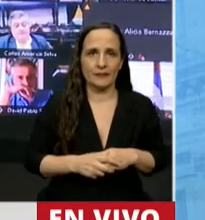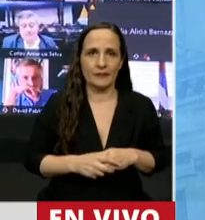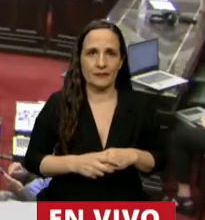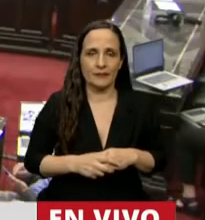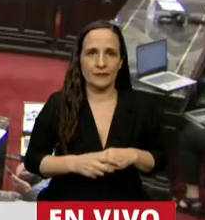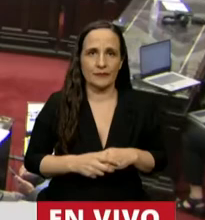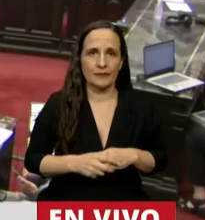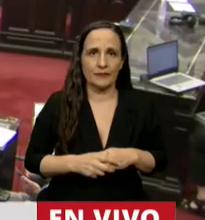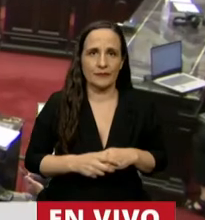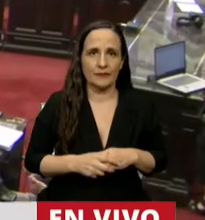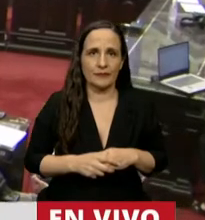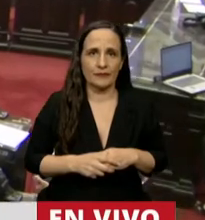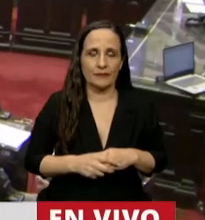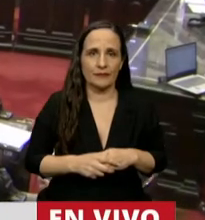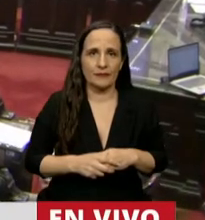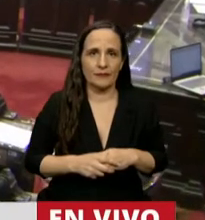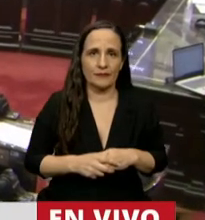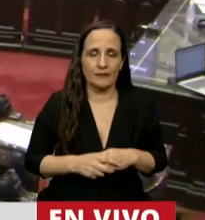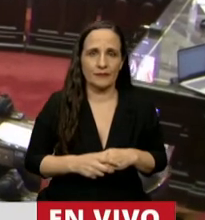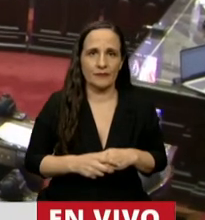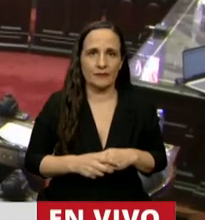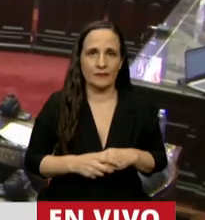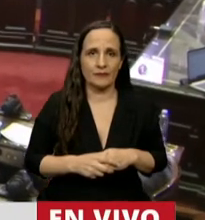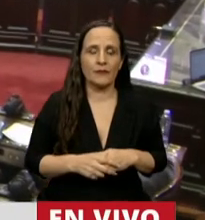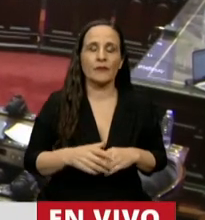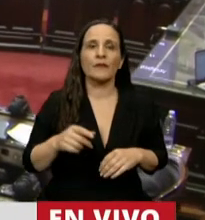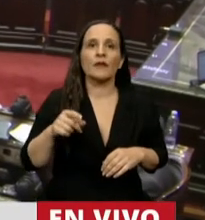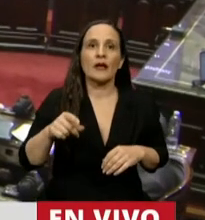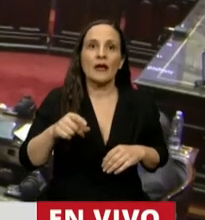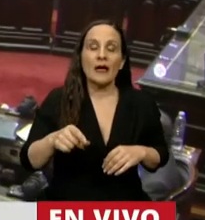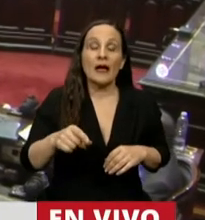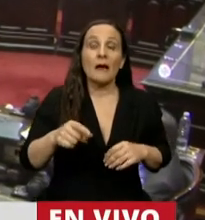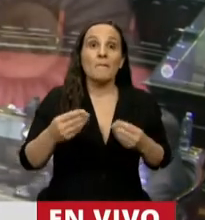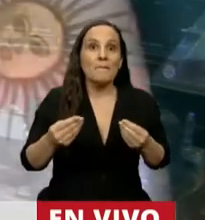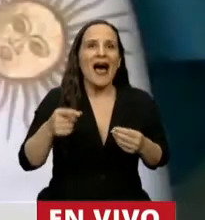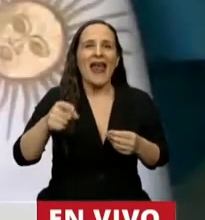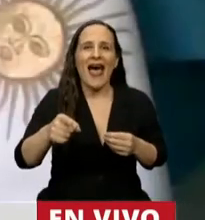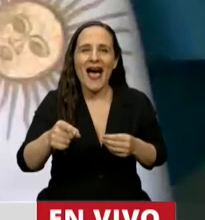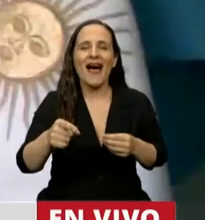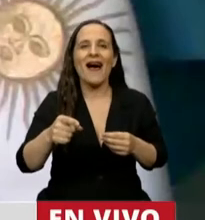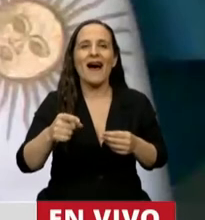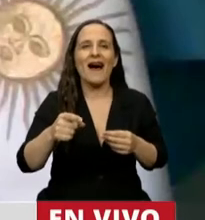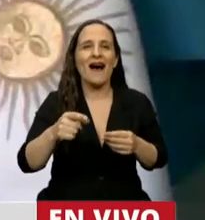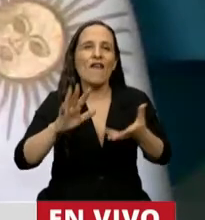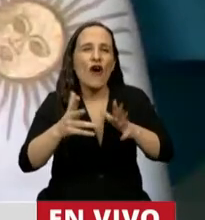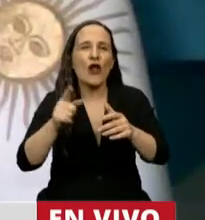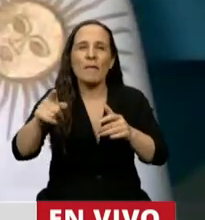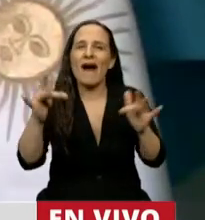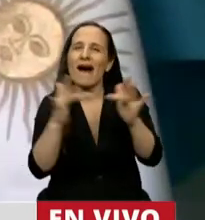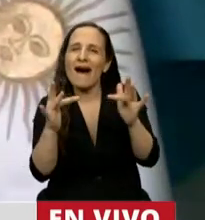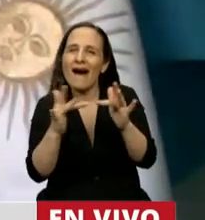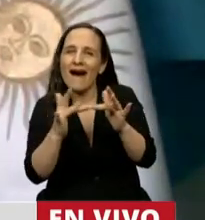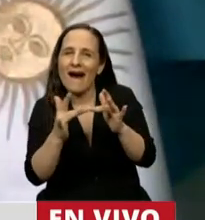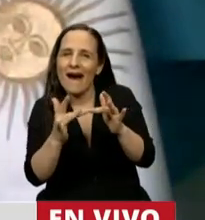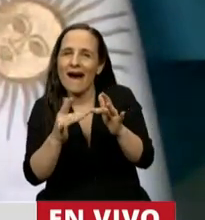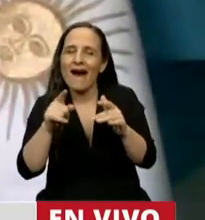56.3% de para hacer funcionar bajo el sistema este genial, telemático, que hemos